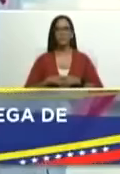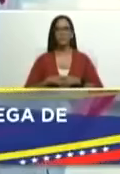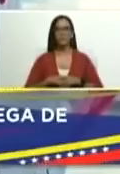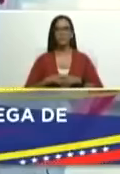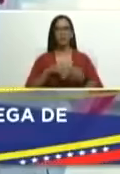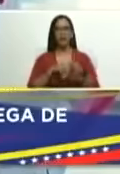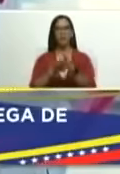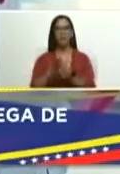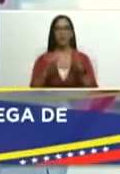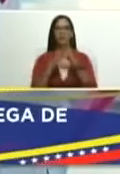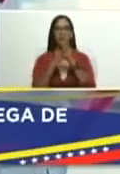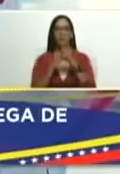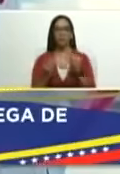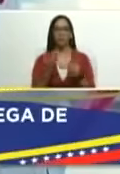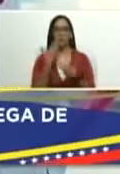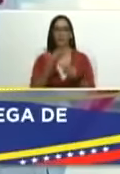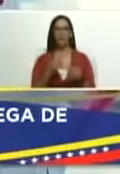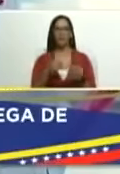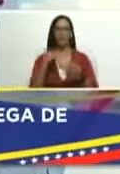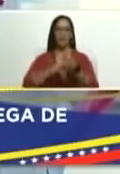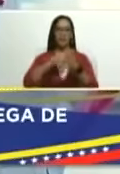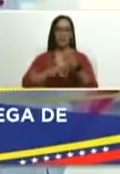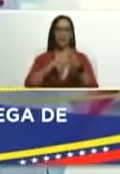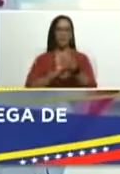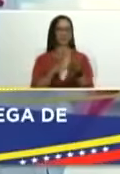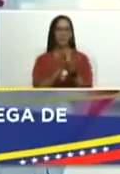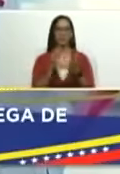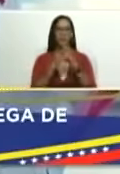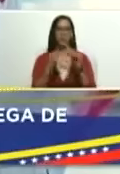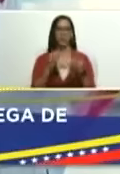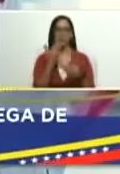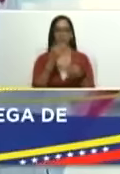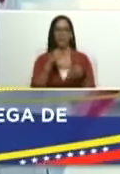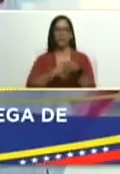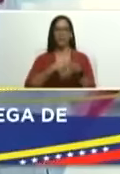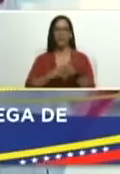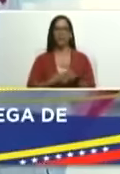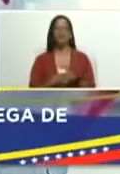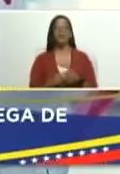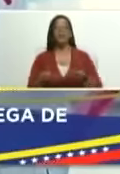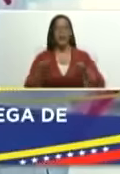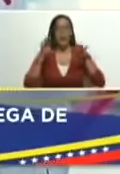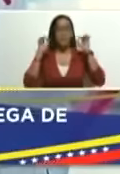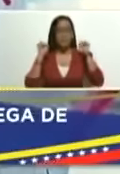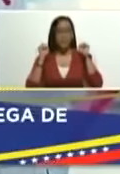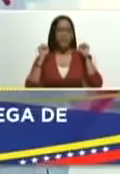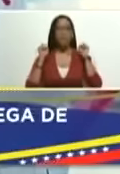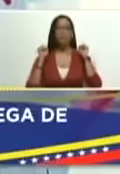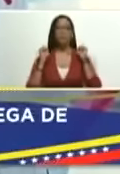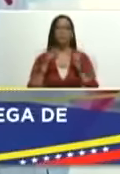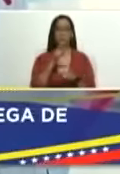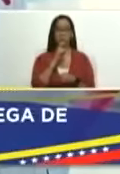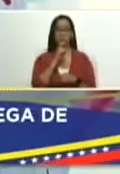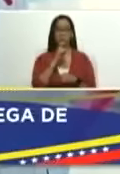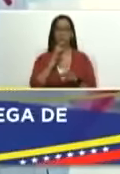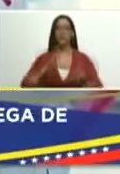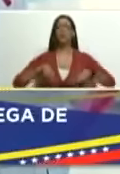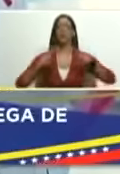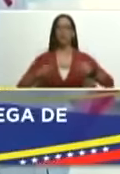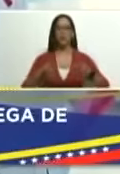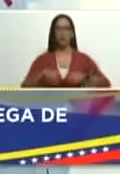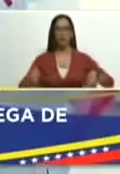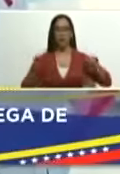avanzando en todos los frentes de batalla, siempre en todos los frentes de batalla. Y aprendimos de las dificultades los nuevos